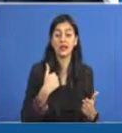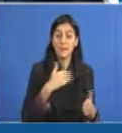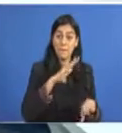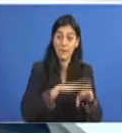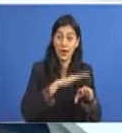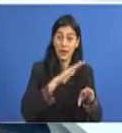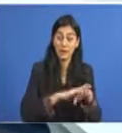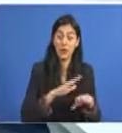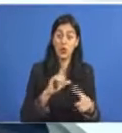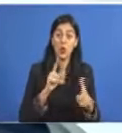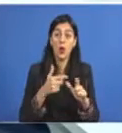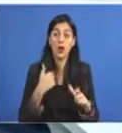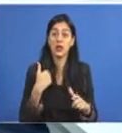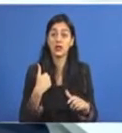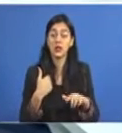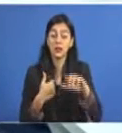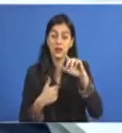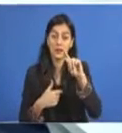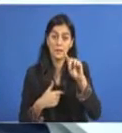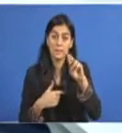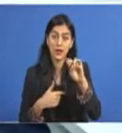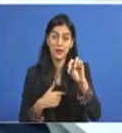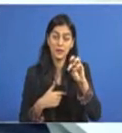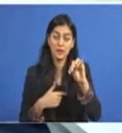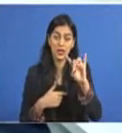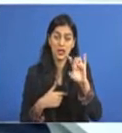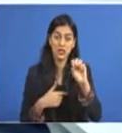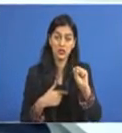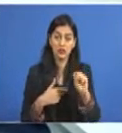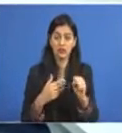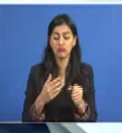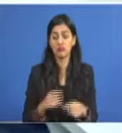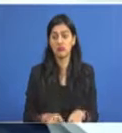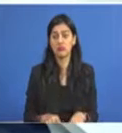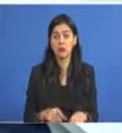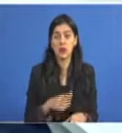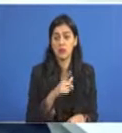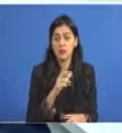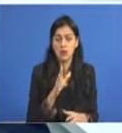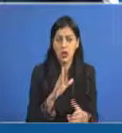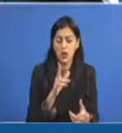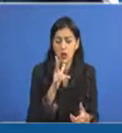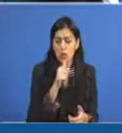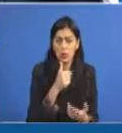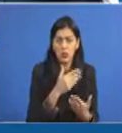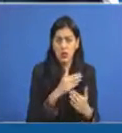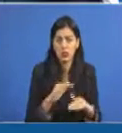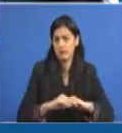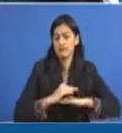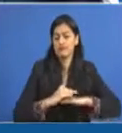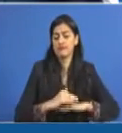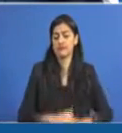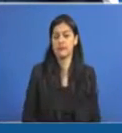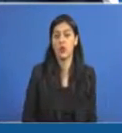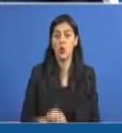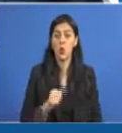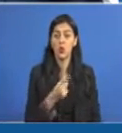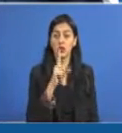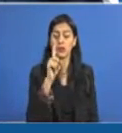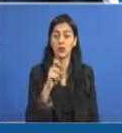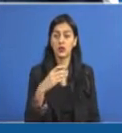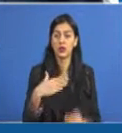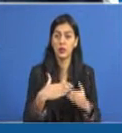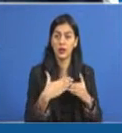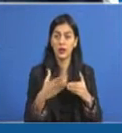las licencias o las certificaciones que se requieren. No hay limitantes. Otra de las preguntas comunes cuando se abrió este